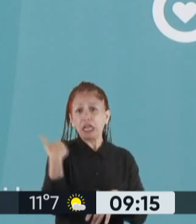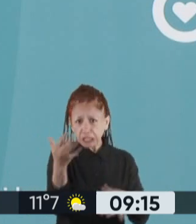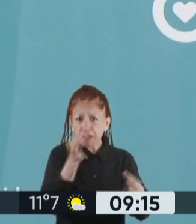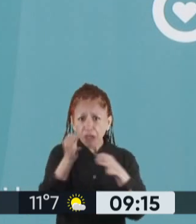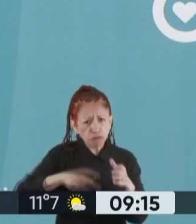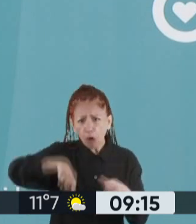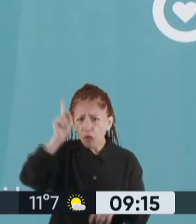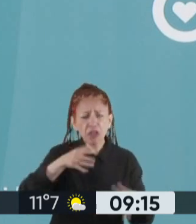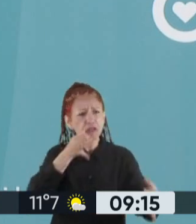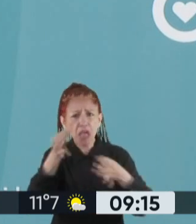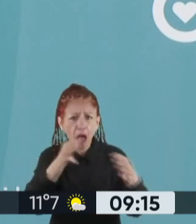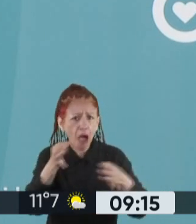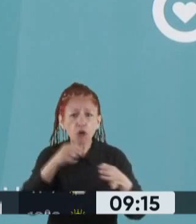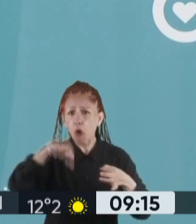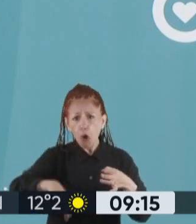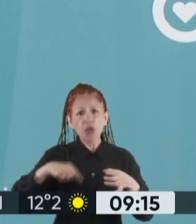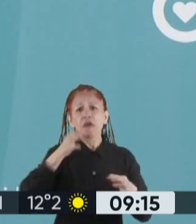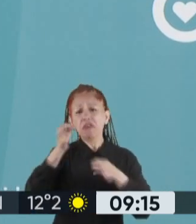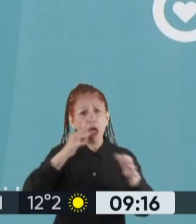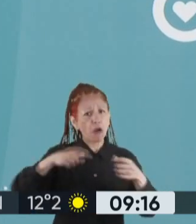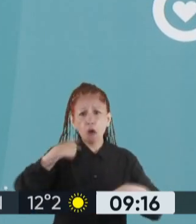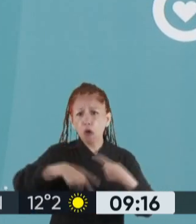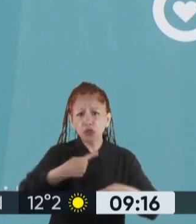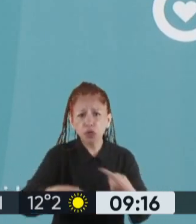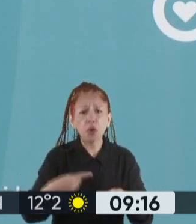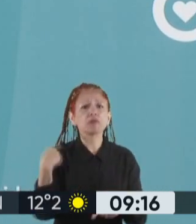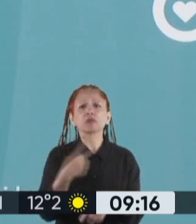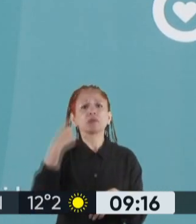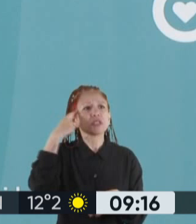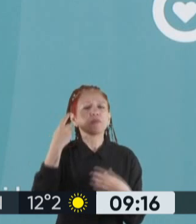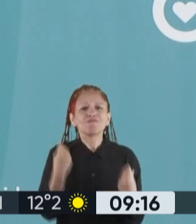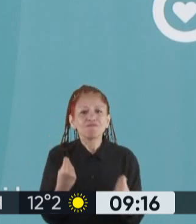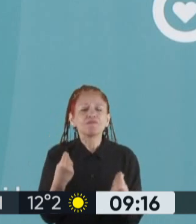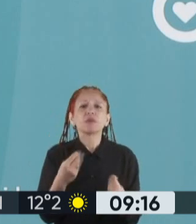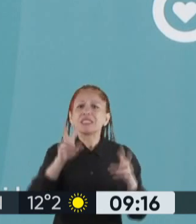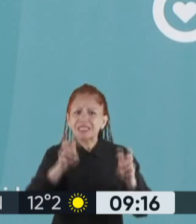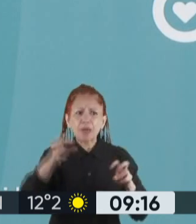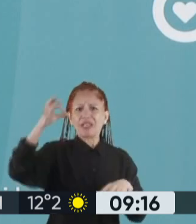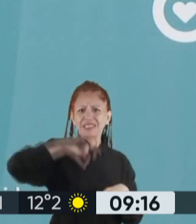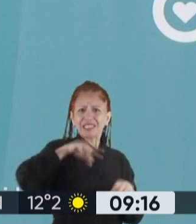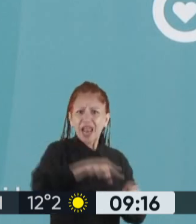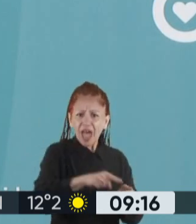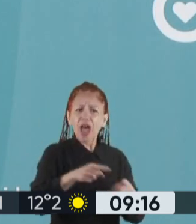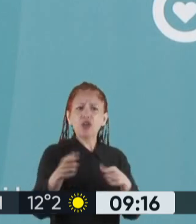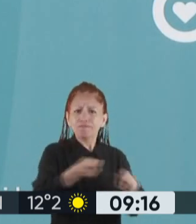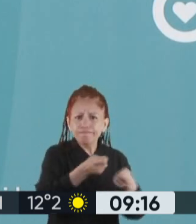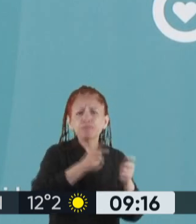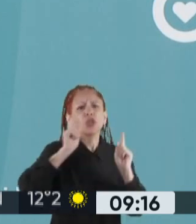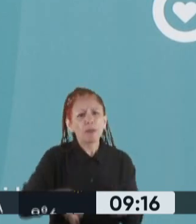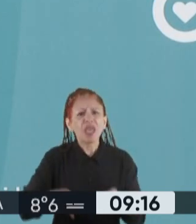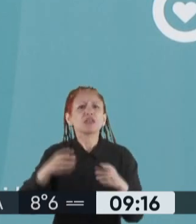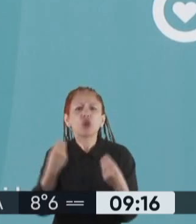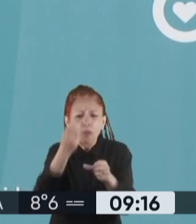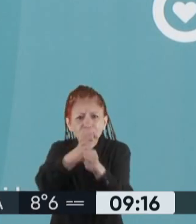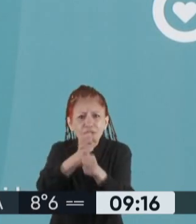todo el día, ese diálogo hoy va a continuar y esperamos que no solo una discusión sobre la cuestión salarial, sino también sobre las condiciones laborales se